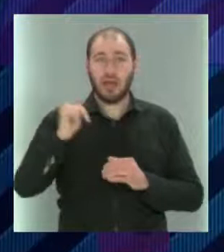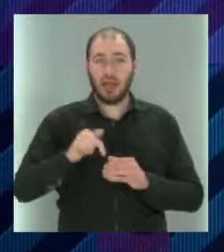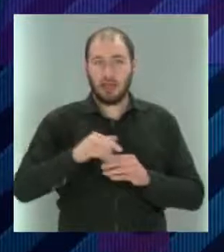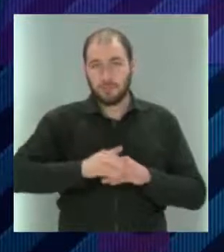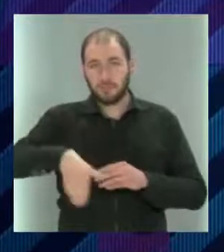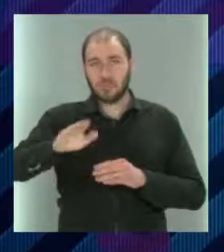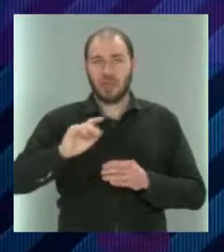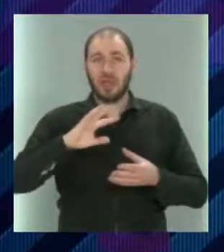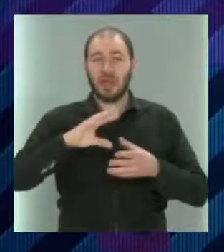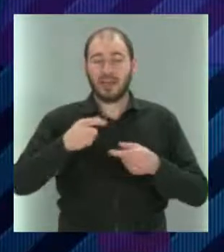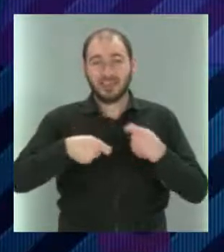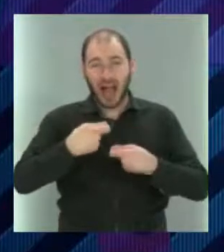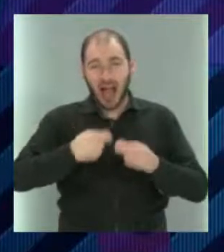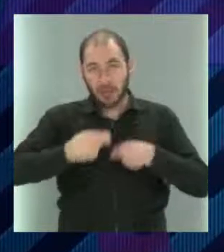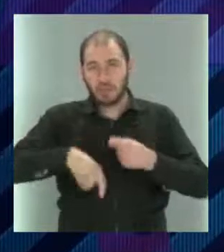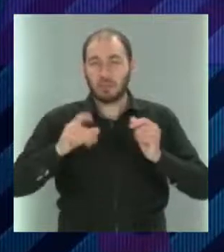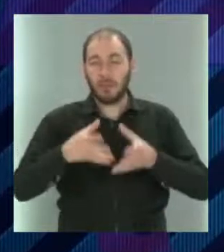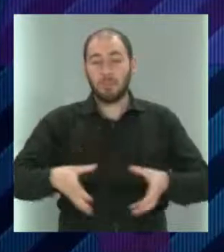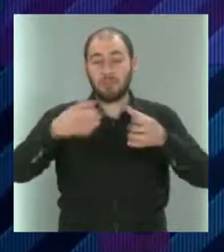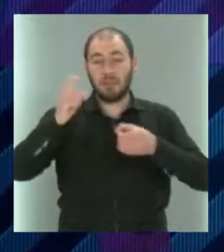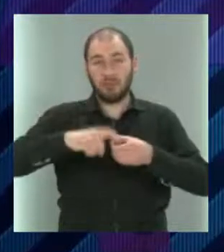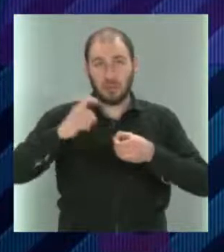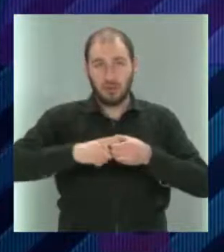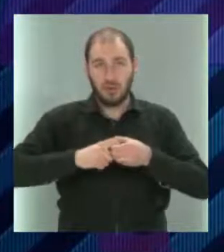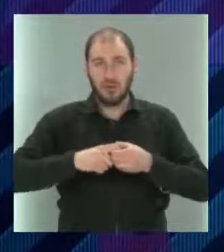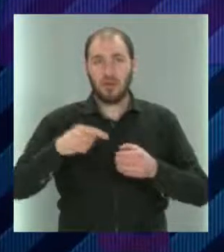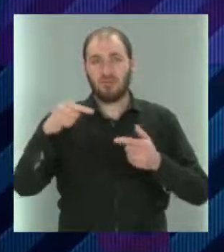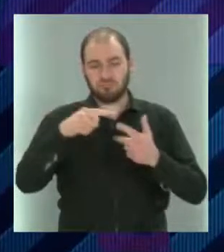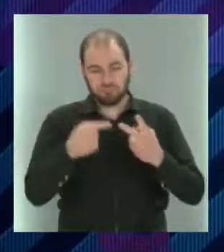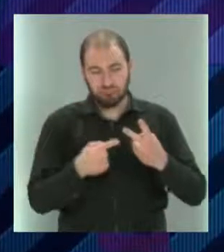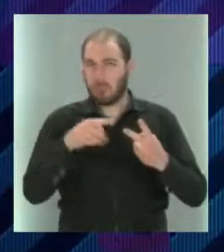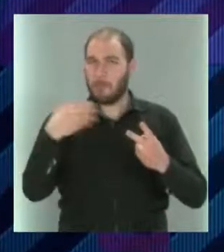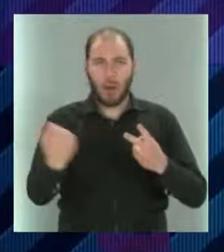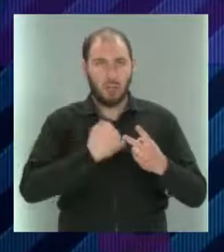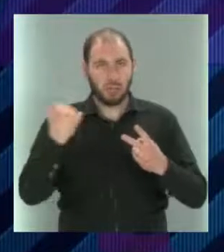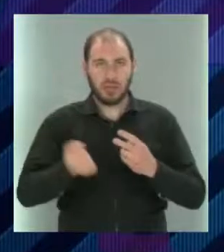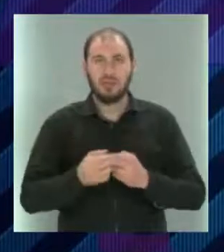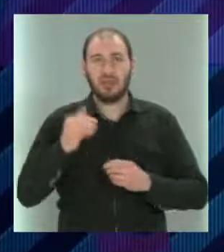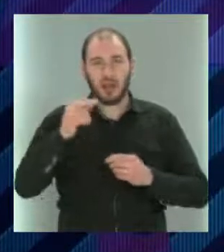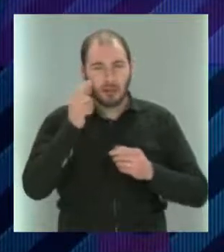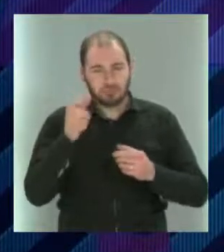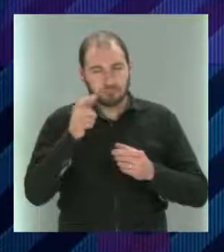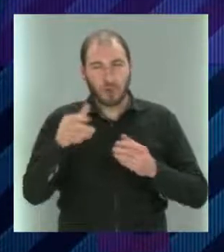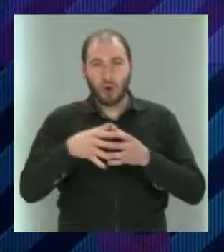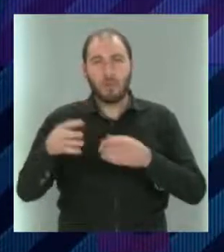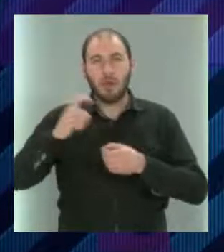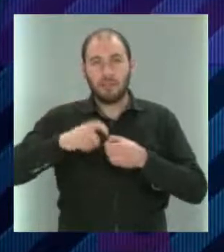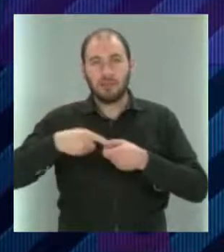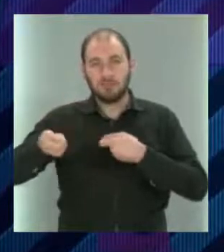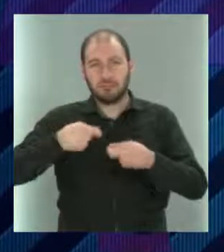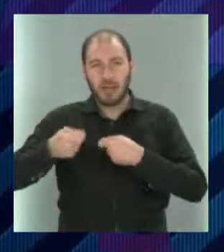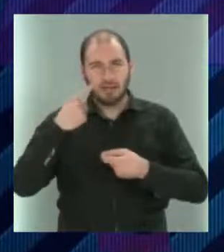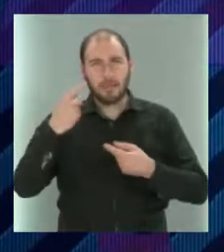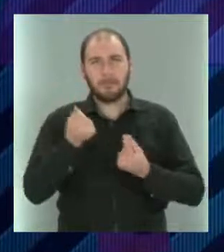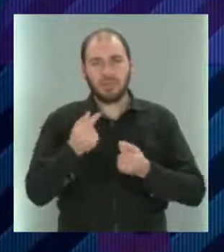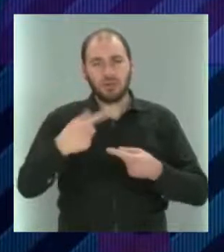entonces, el tipo de cambio y el precio del barril de crudo Brent han sido las variables principales que han seguido de cerca las petroleras para determinar el